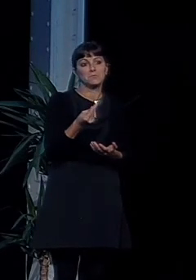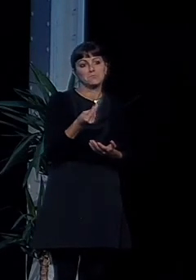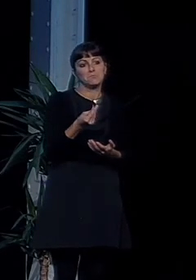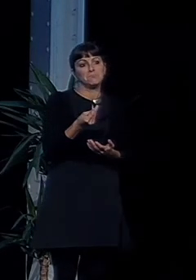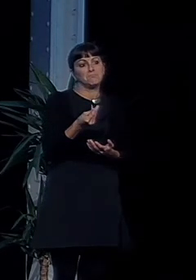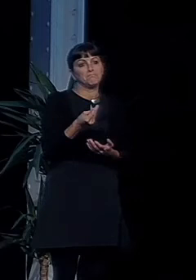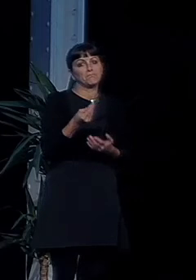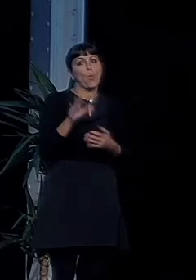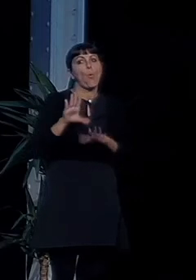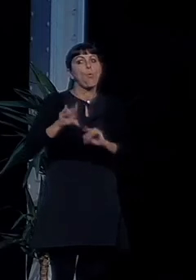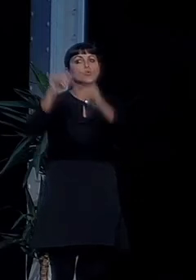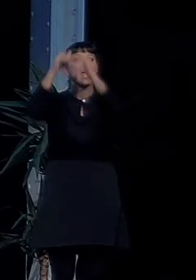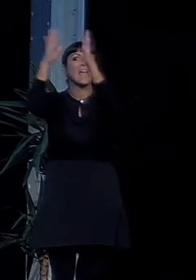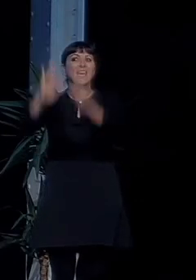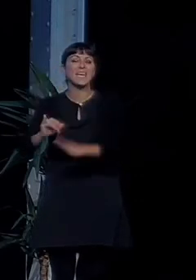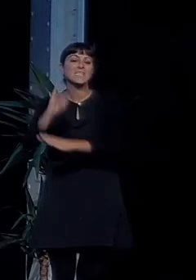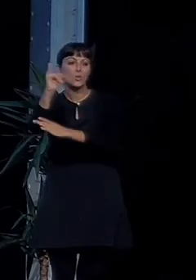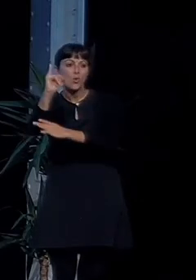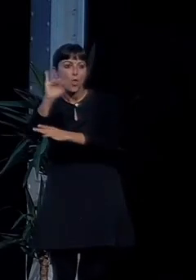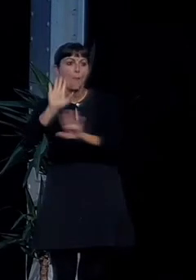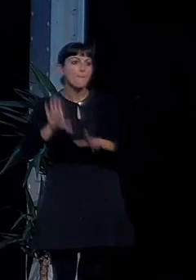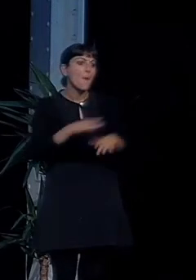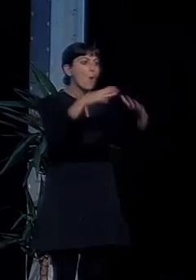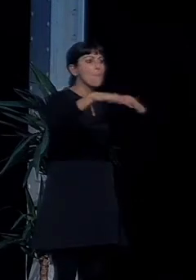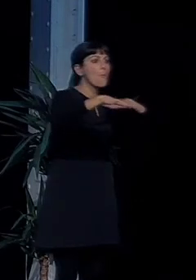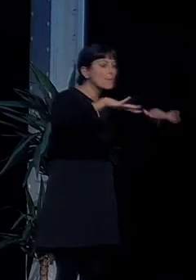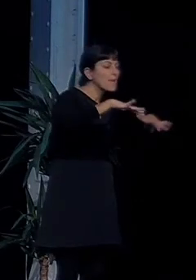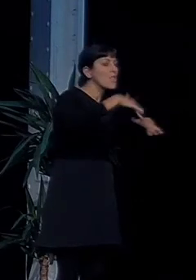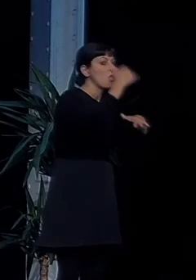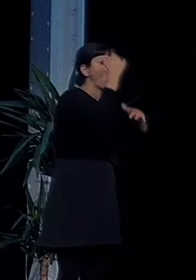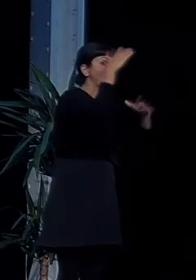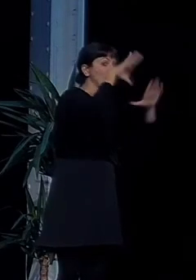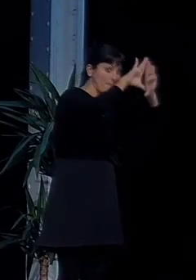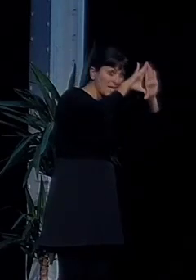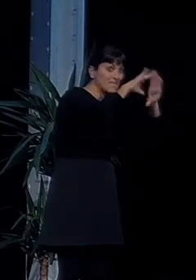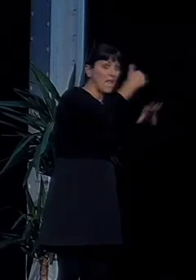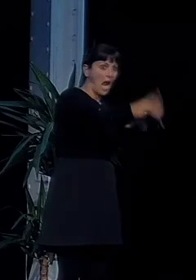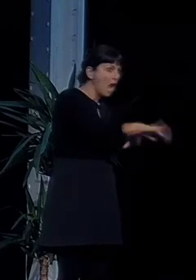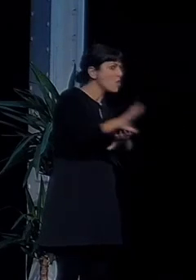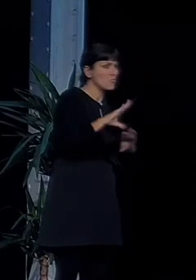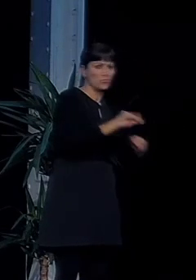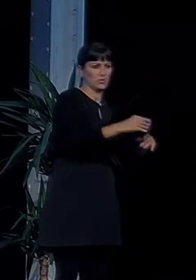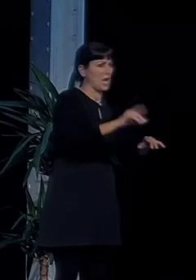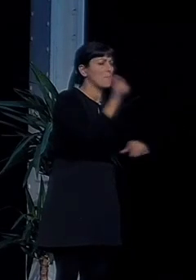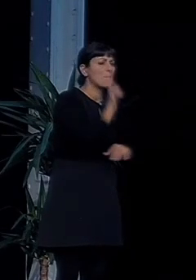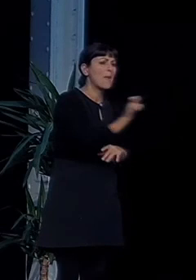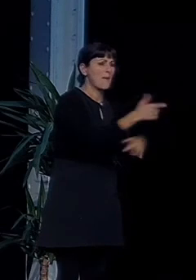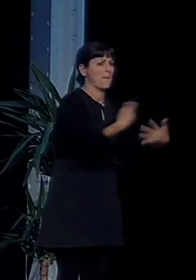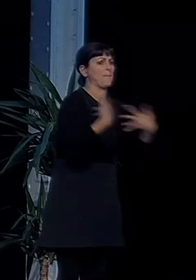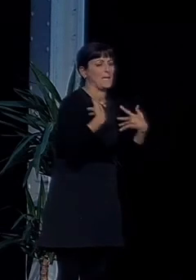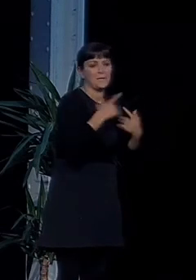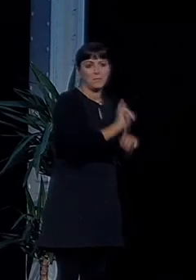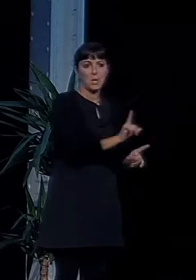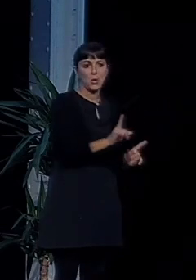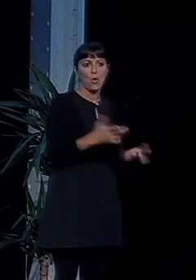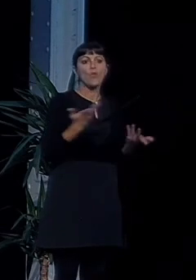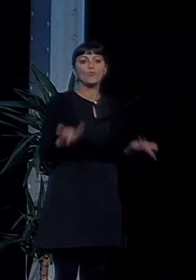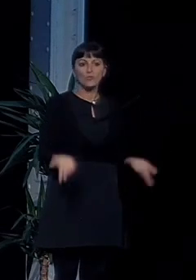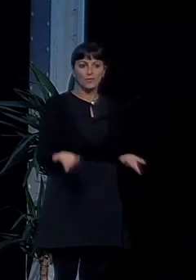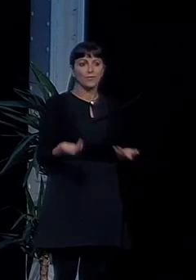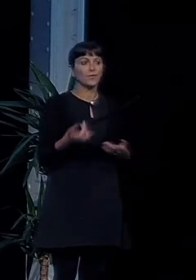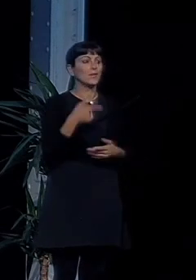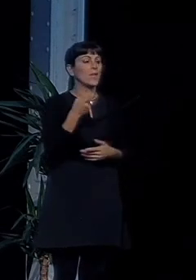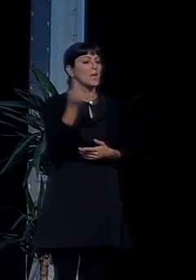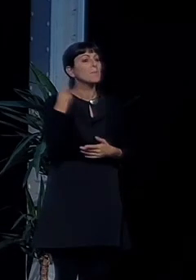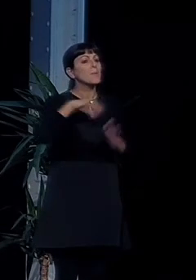la institución que desde la calle y desde el movimiento feminista, ¿eh? Y en ese sentido... lo que está haciendo es reproducir un sistema